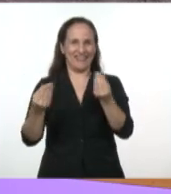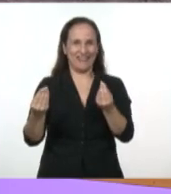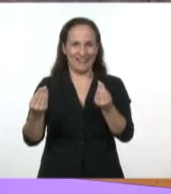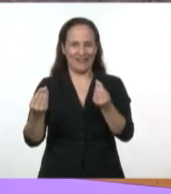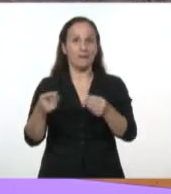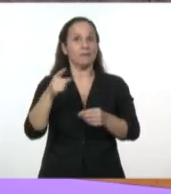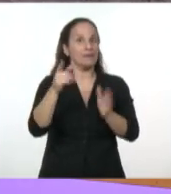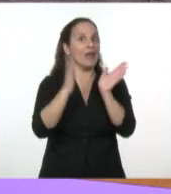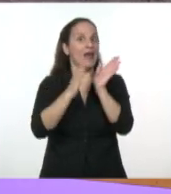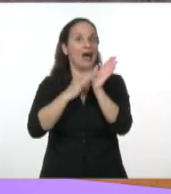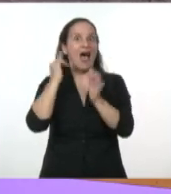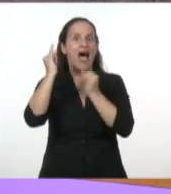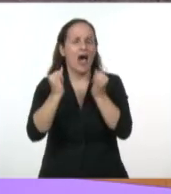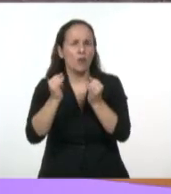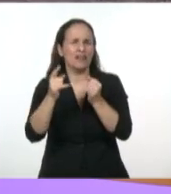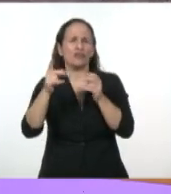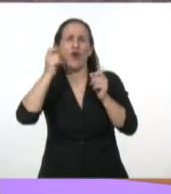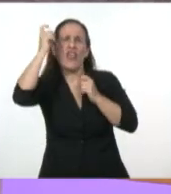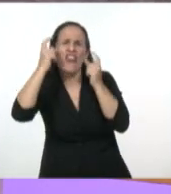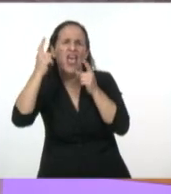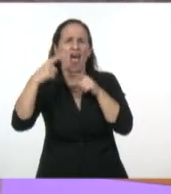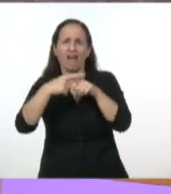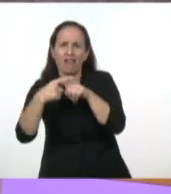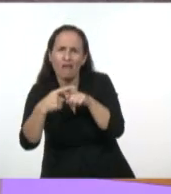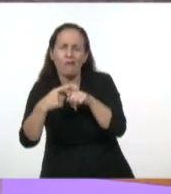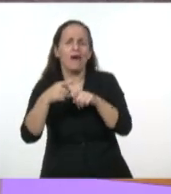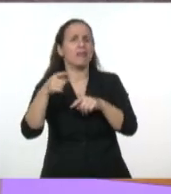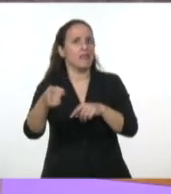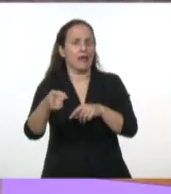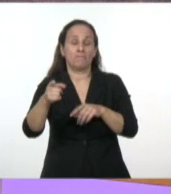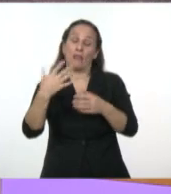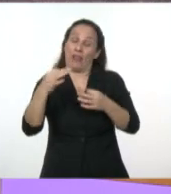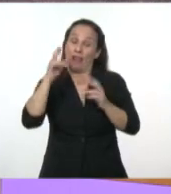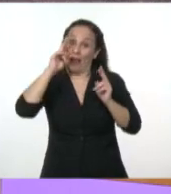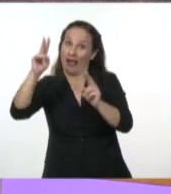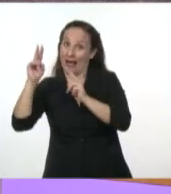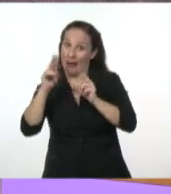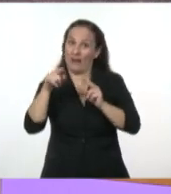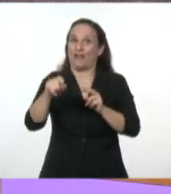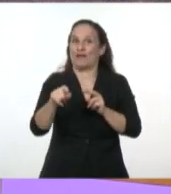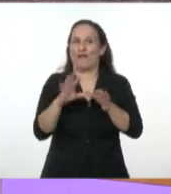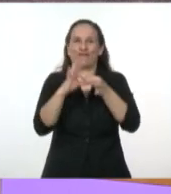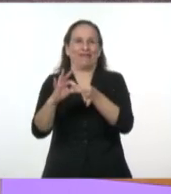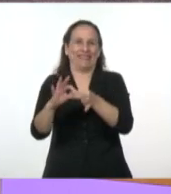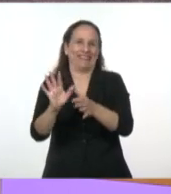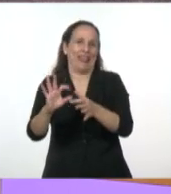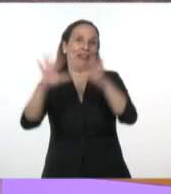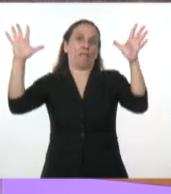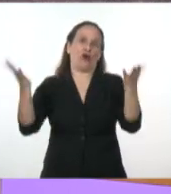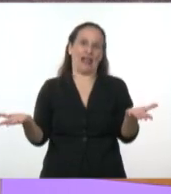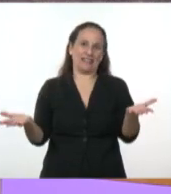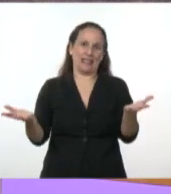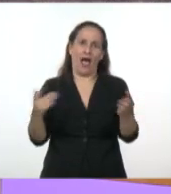la argumentación, el poder discutir ideas y debatirlas en el marco del respeto es la esencia de la democracia, sí, ¿no? Poder confrontar